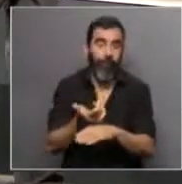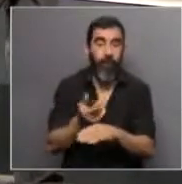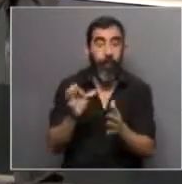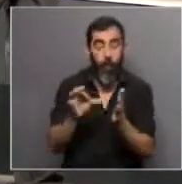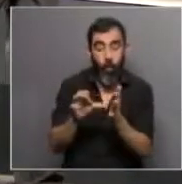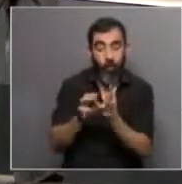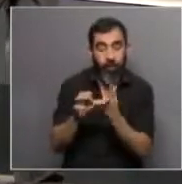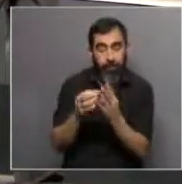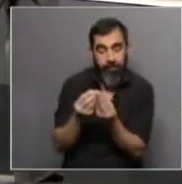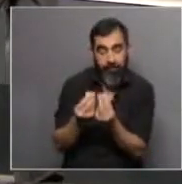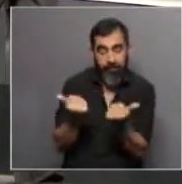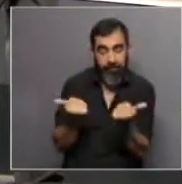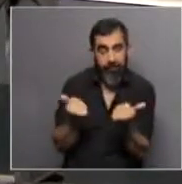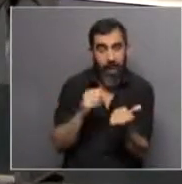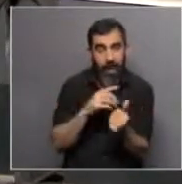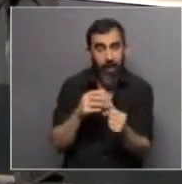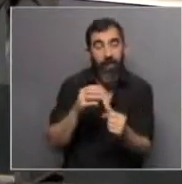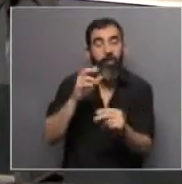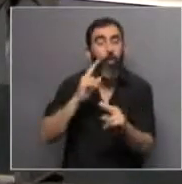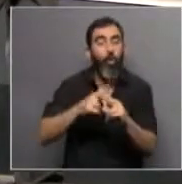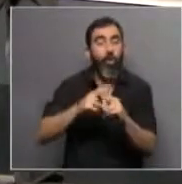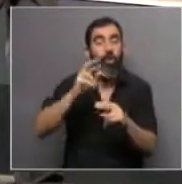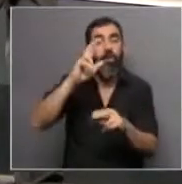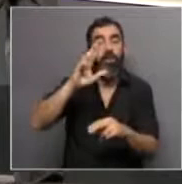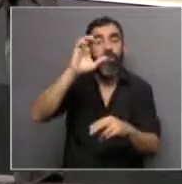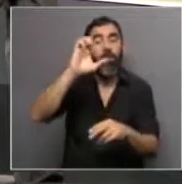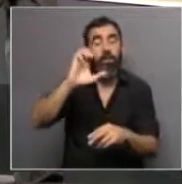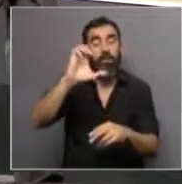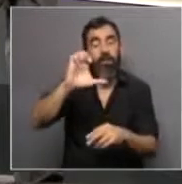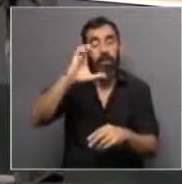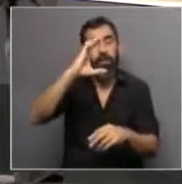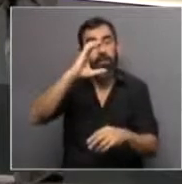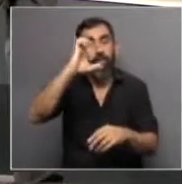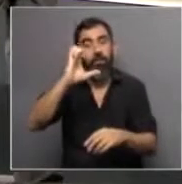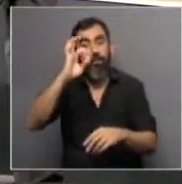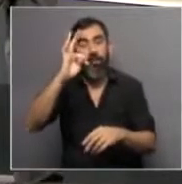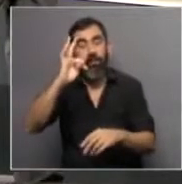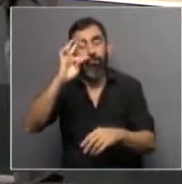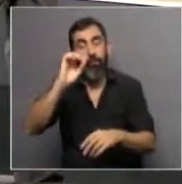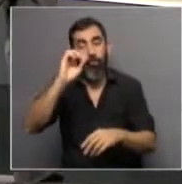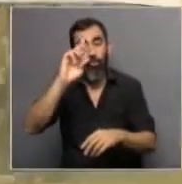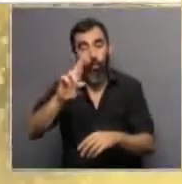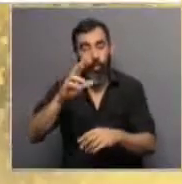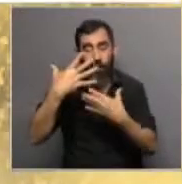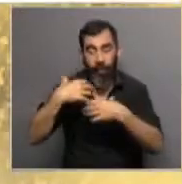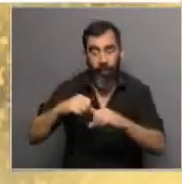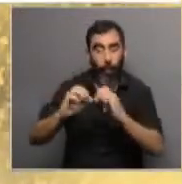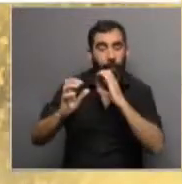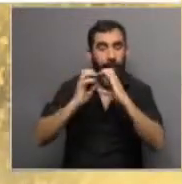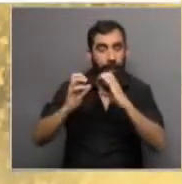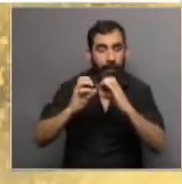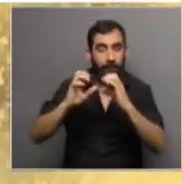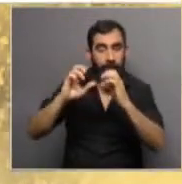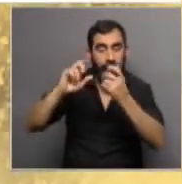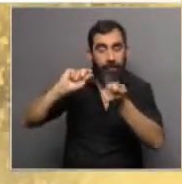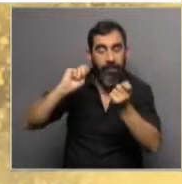sistemas sensoriales se basan en receptores que están en el organismo, que detectan determinadas formas de energía y la